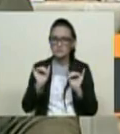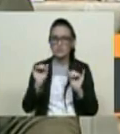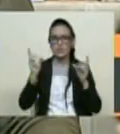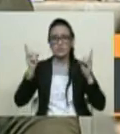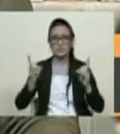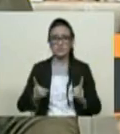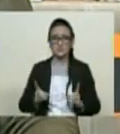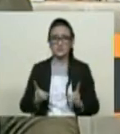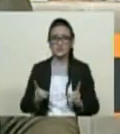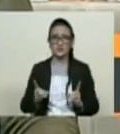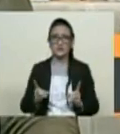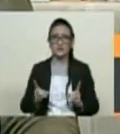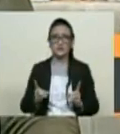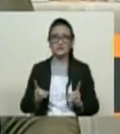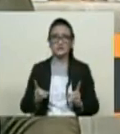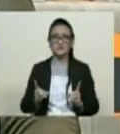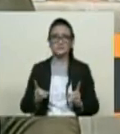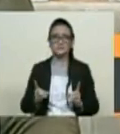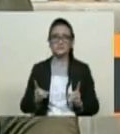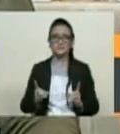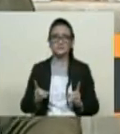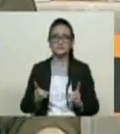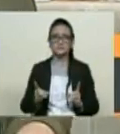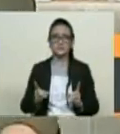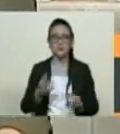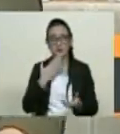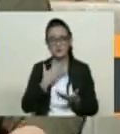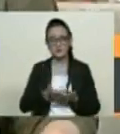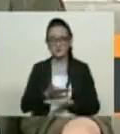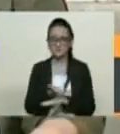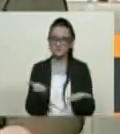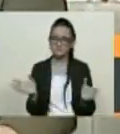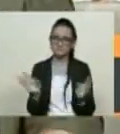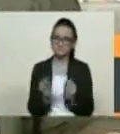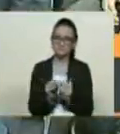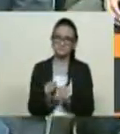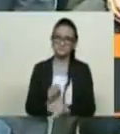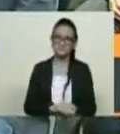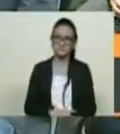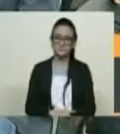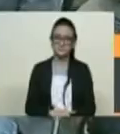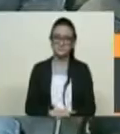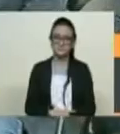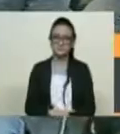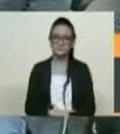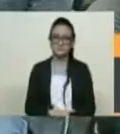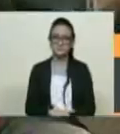más los destinos de este país. Muchísimas gracias.